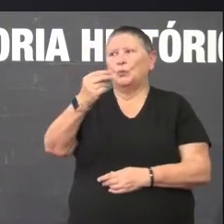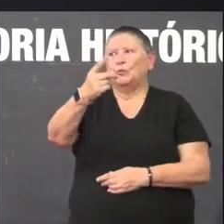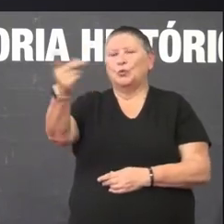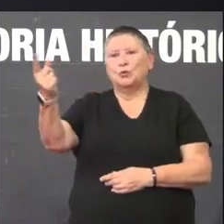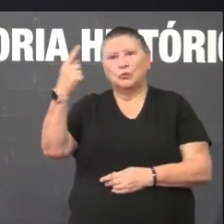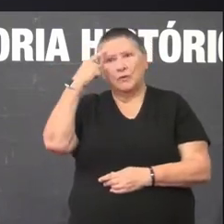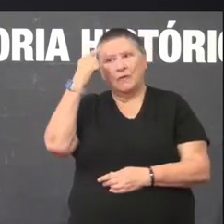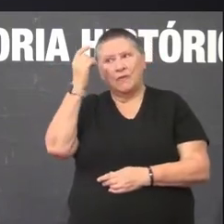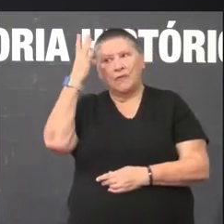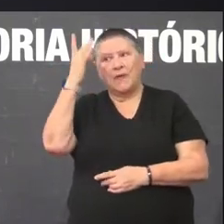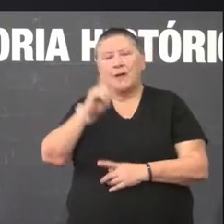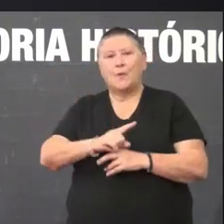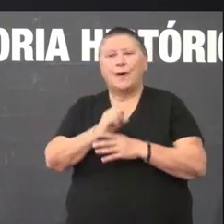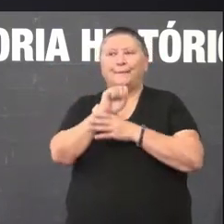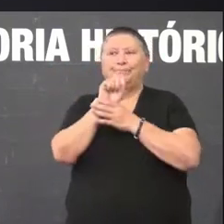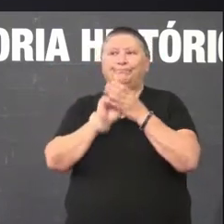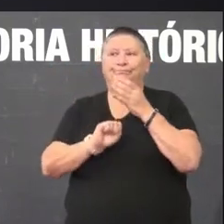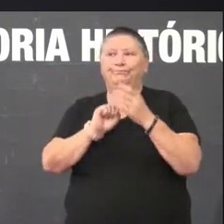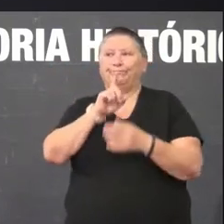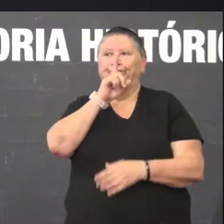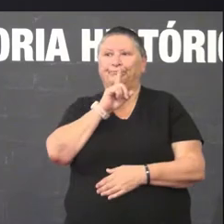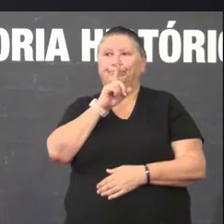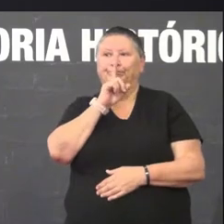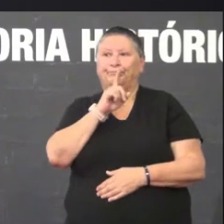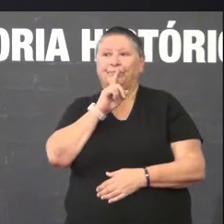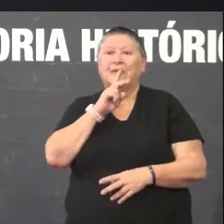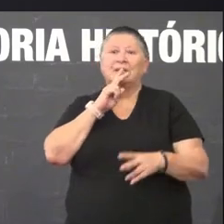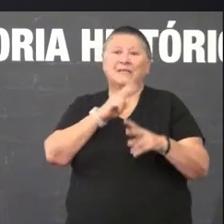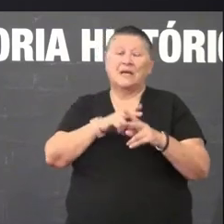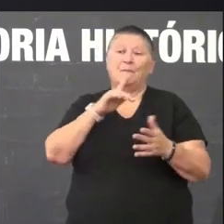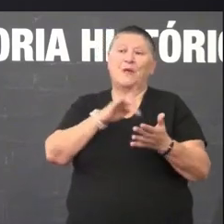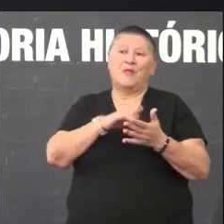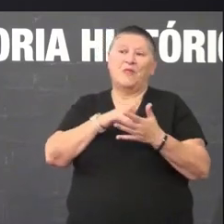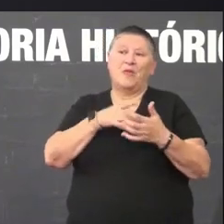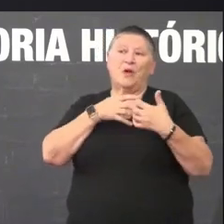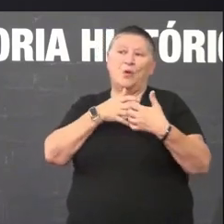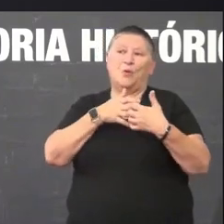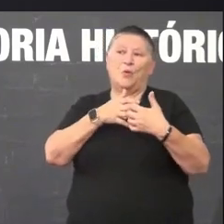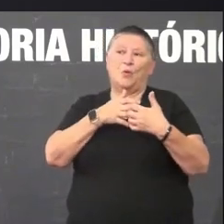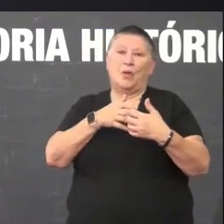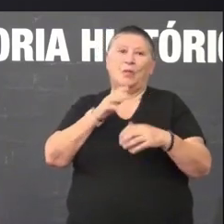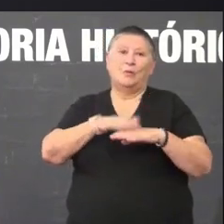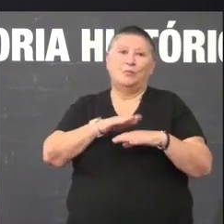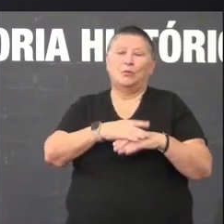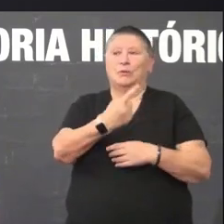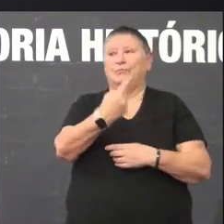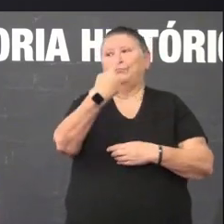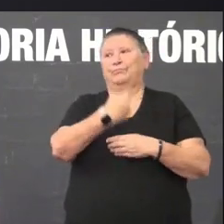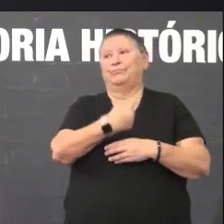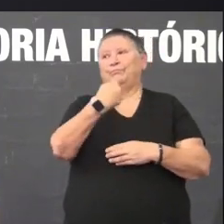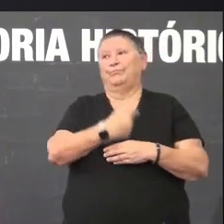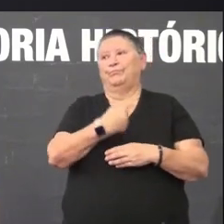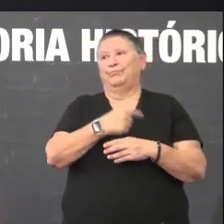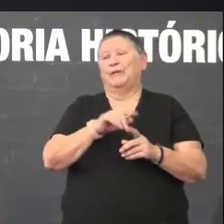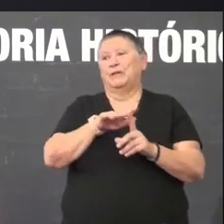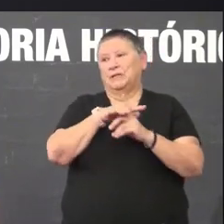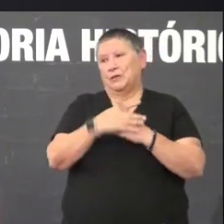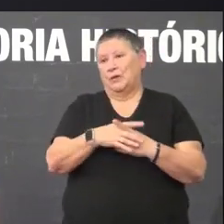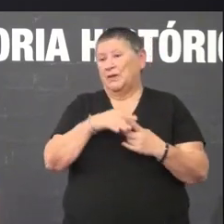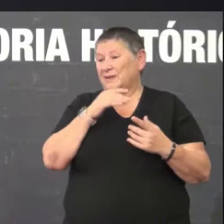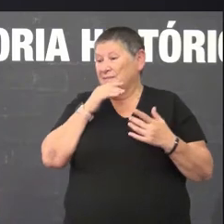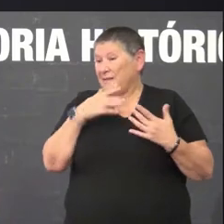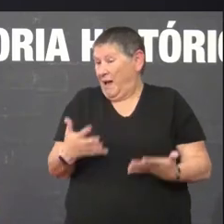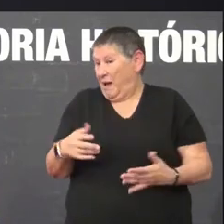negro período, chegaron aos nosos días deturpadas por ese relato imposto, ideas que, ademais, a día de hoxe, aínda lles